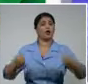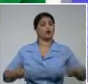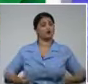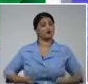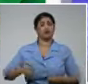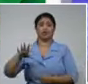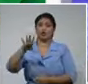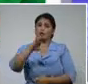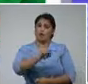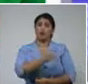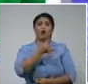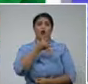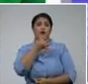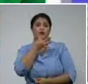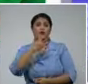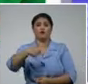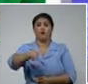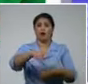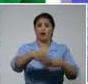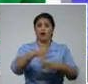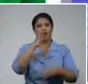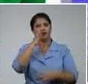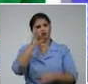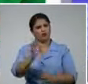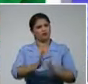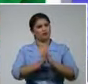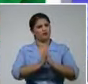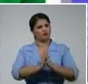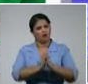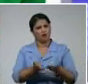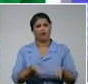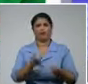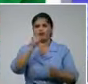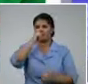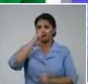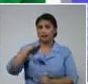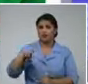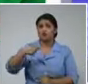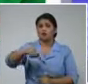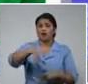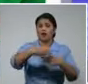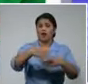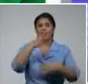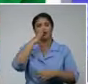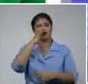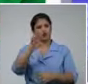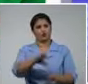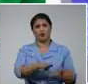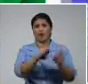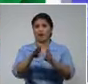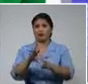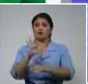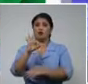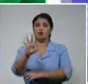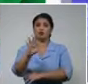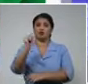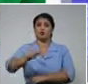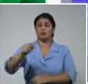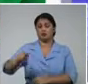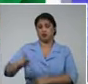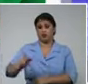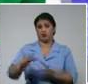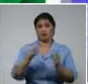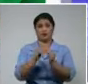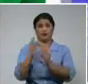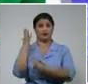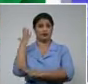de edad. Importados ayer 8, que se corresponden con la provincia de La Habana, 6